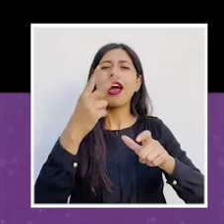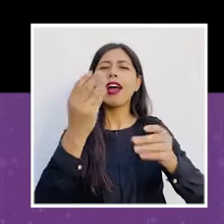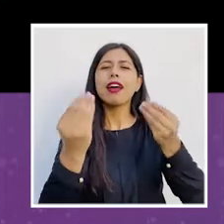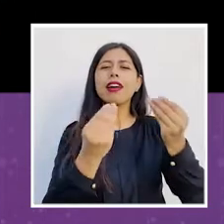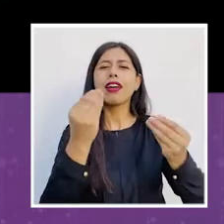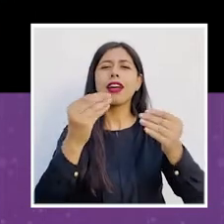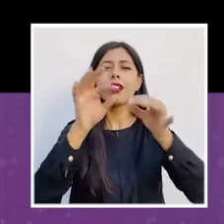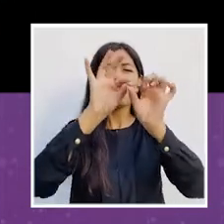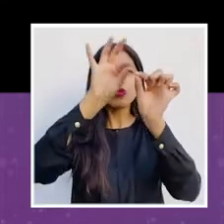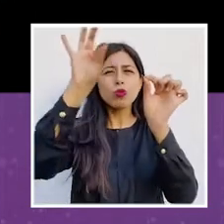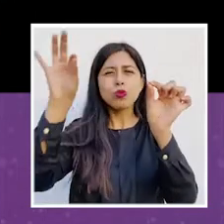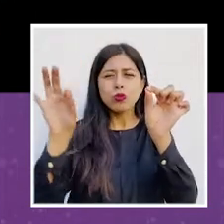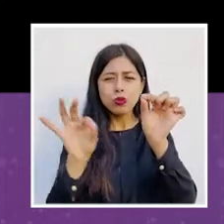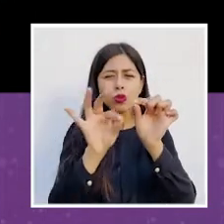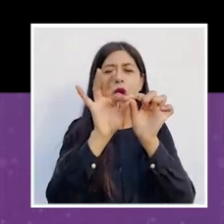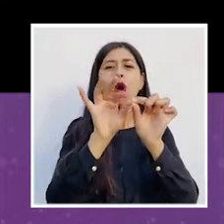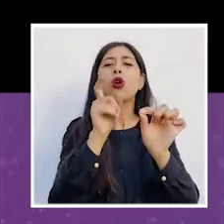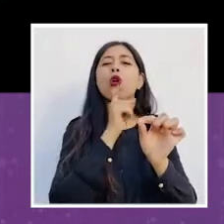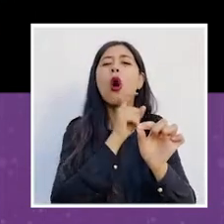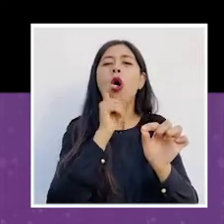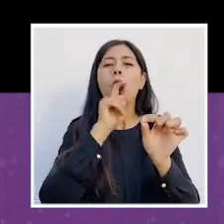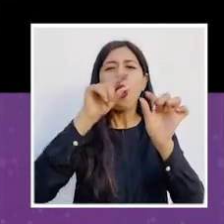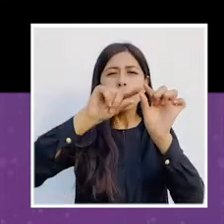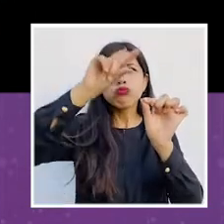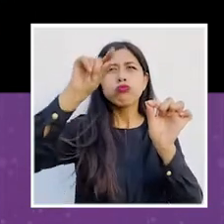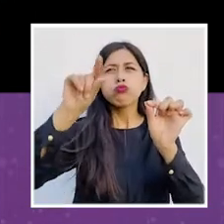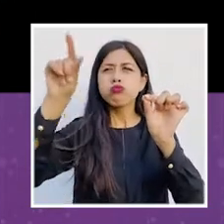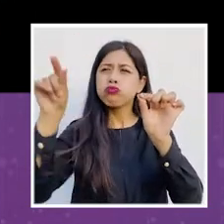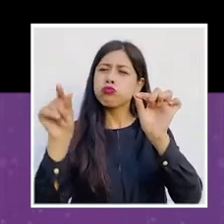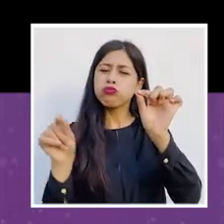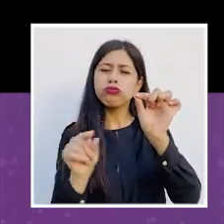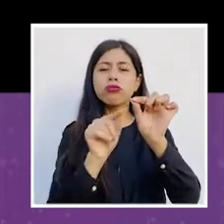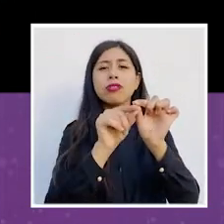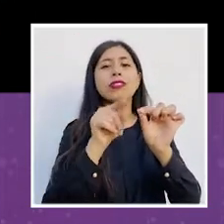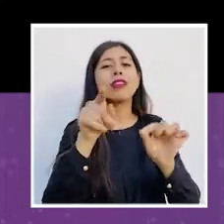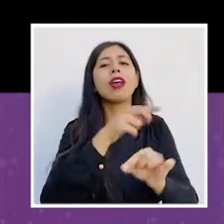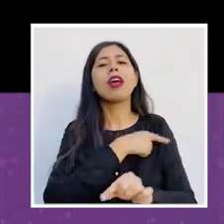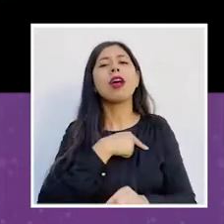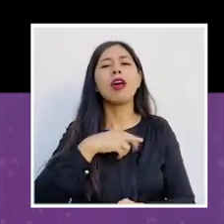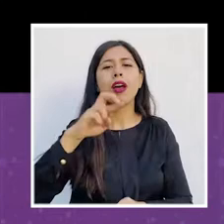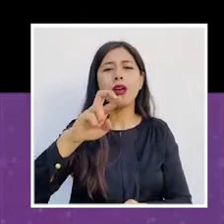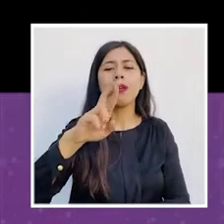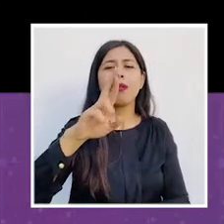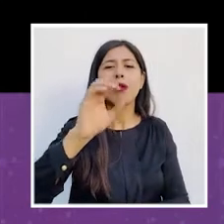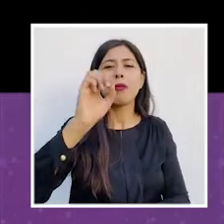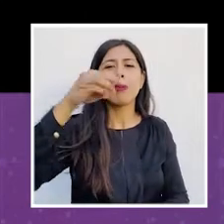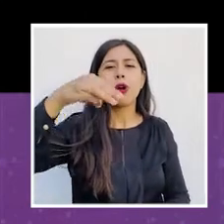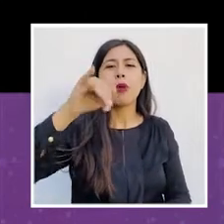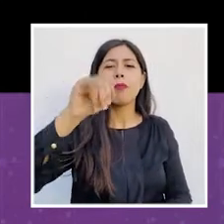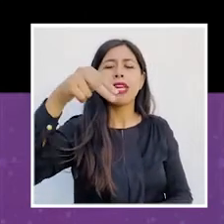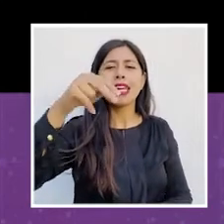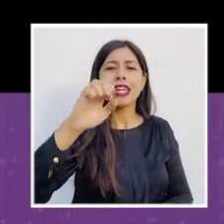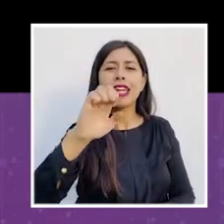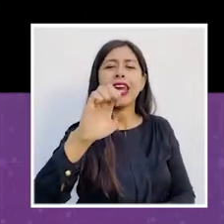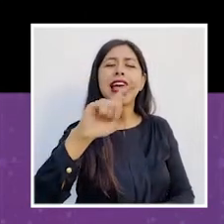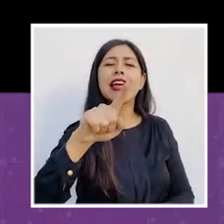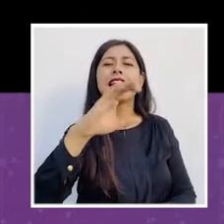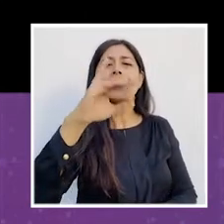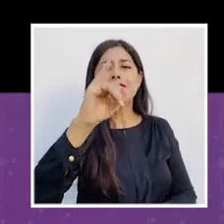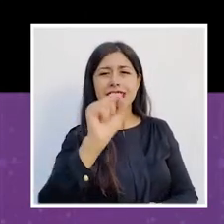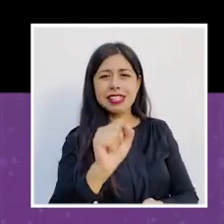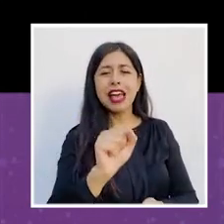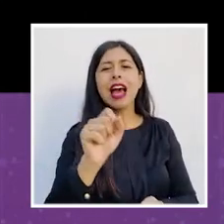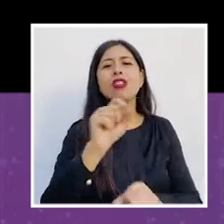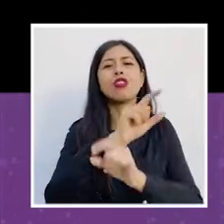ver un anillo rojo, irregular, y a eso se le denominan prominencias solares. Son verdaderos geysers